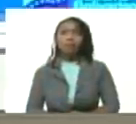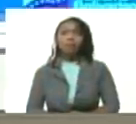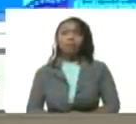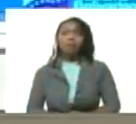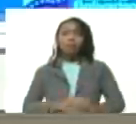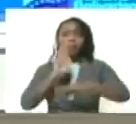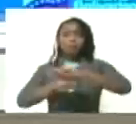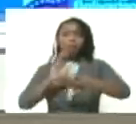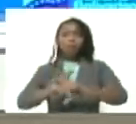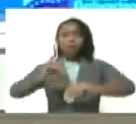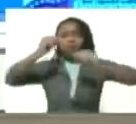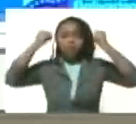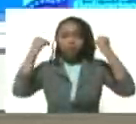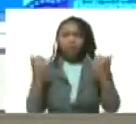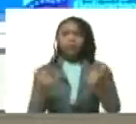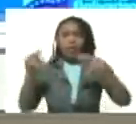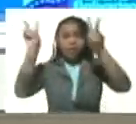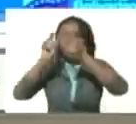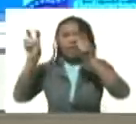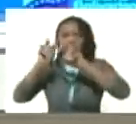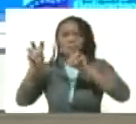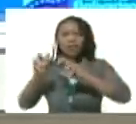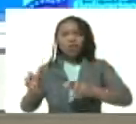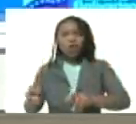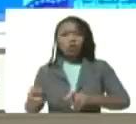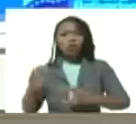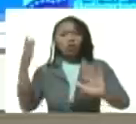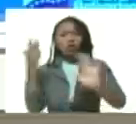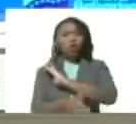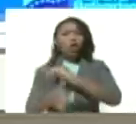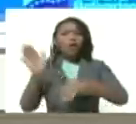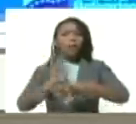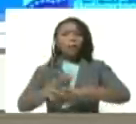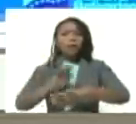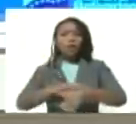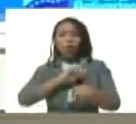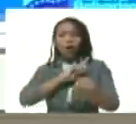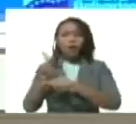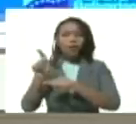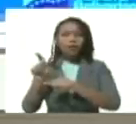Pronunciamiento inmediato, investigación sobre lo que está ocurriendo allí.